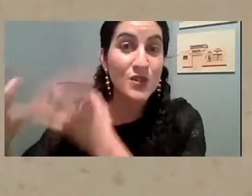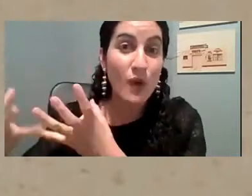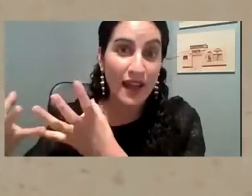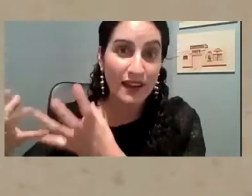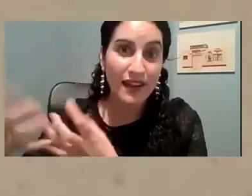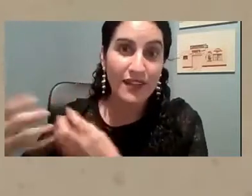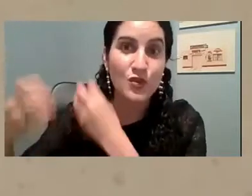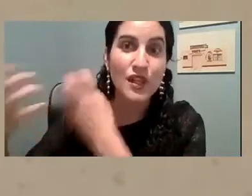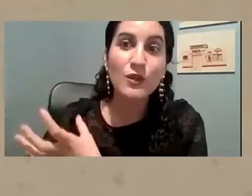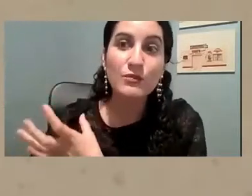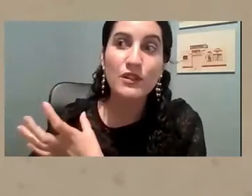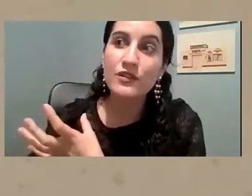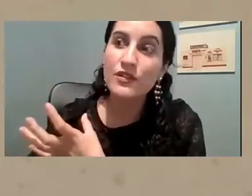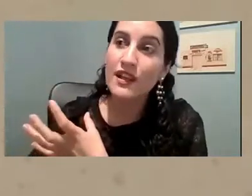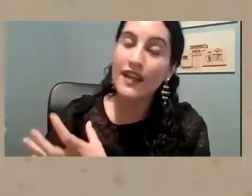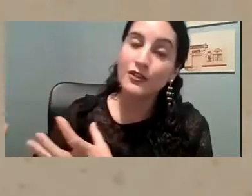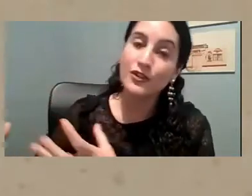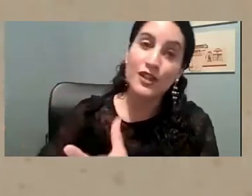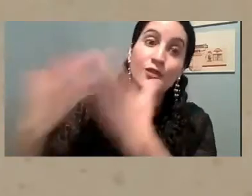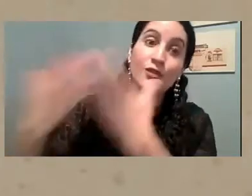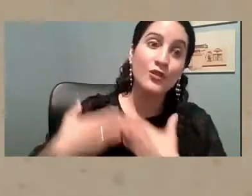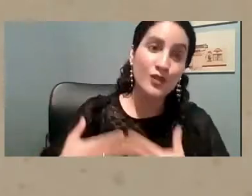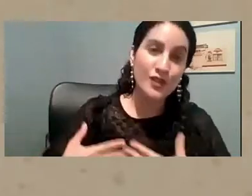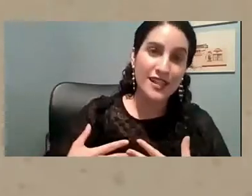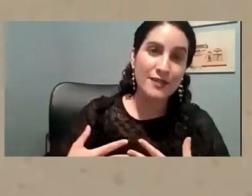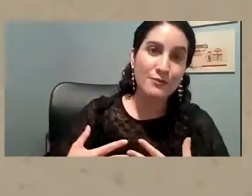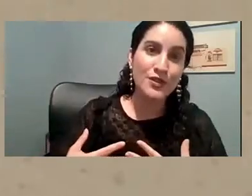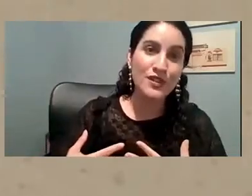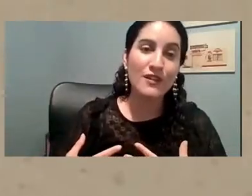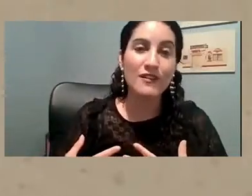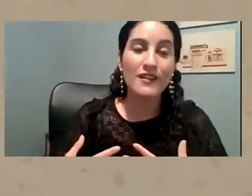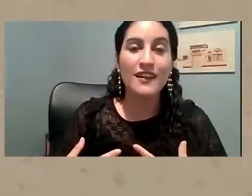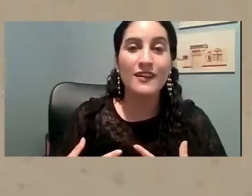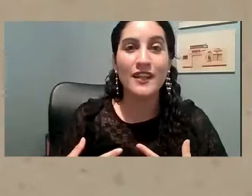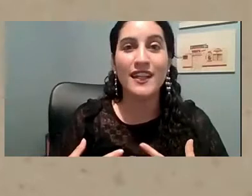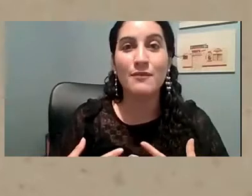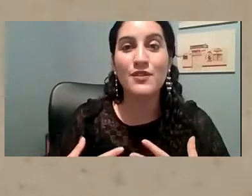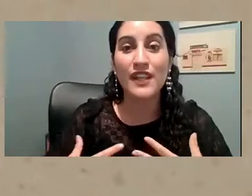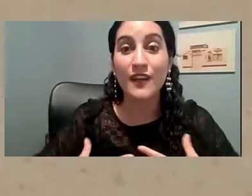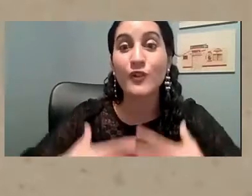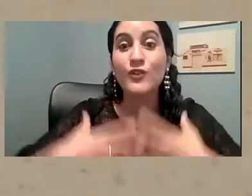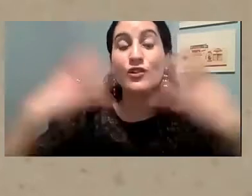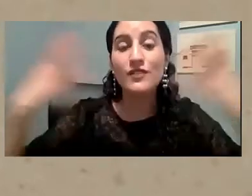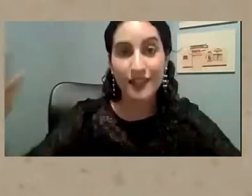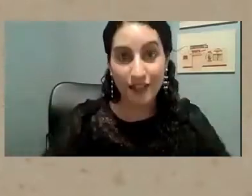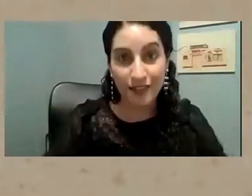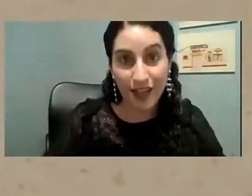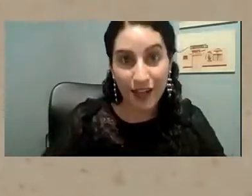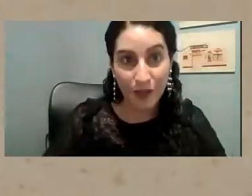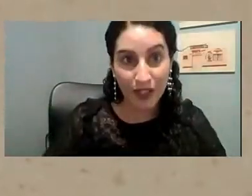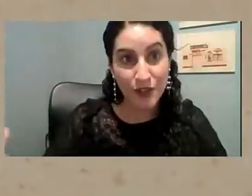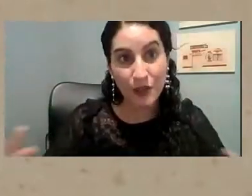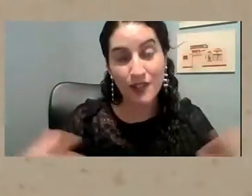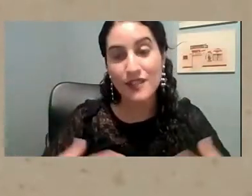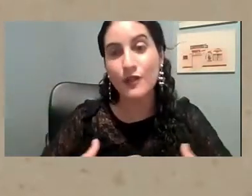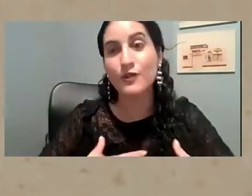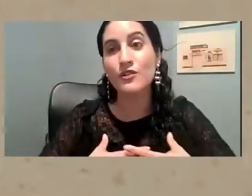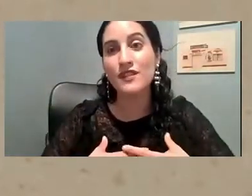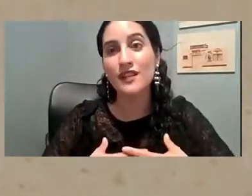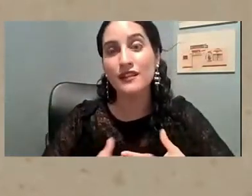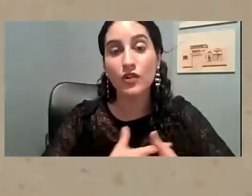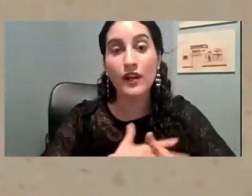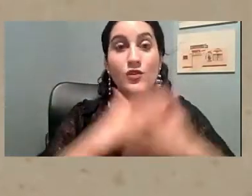o visual a sus alumnos. Entonces nosotros desde el museo lo que queremos es que conozcan las colecciones